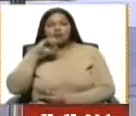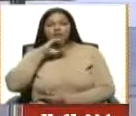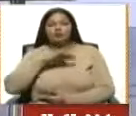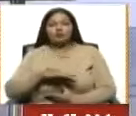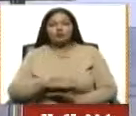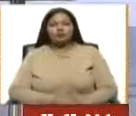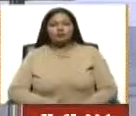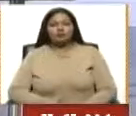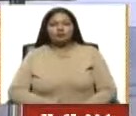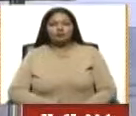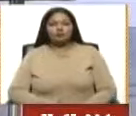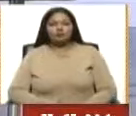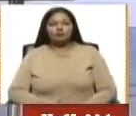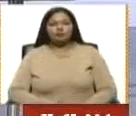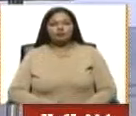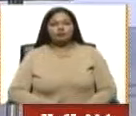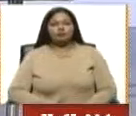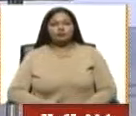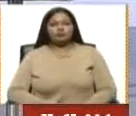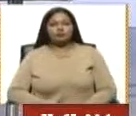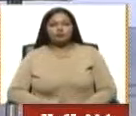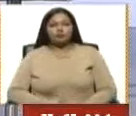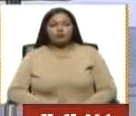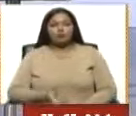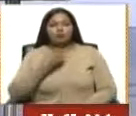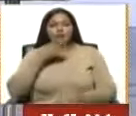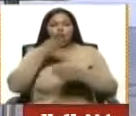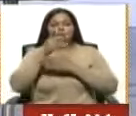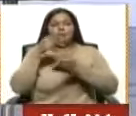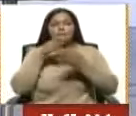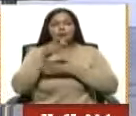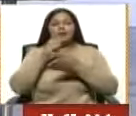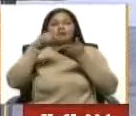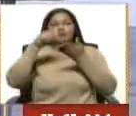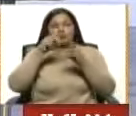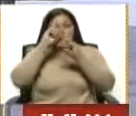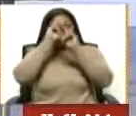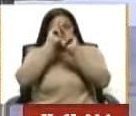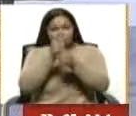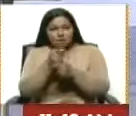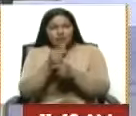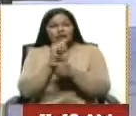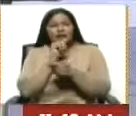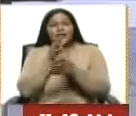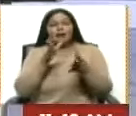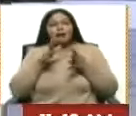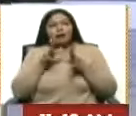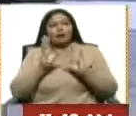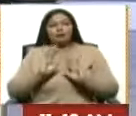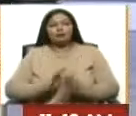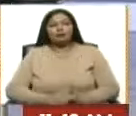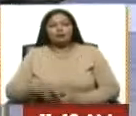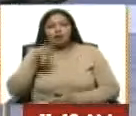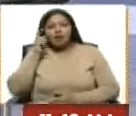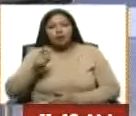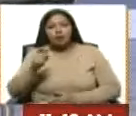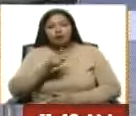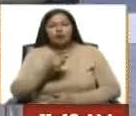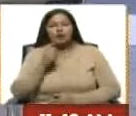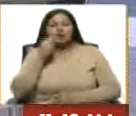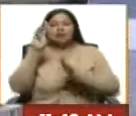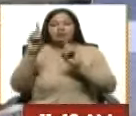¿no? Porque, bueno, los candidatos van y firman que van a reconocer al pueblo venezolano. Lo que el pueblo va a decir al